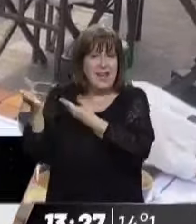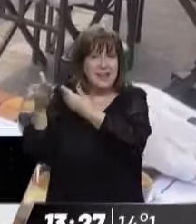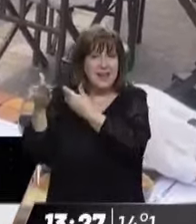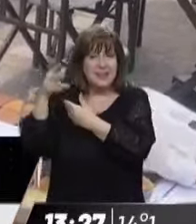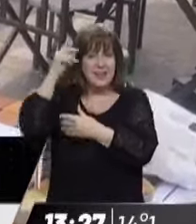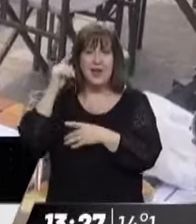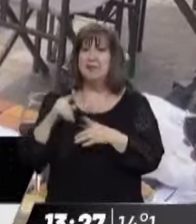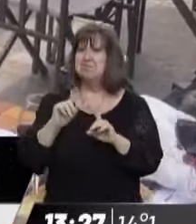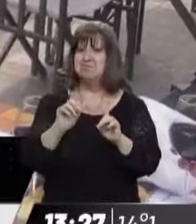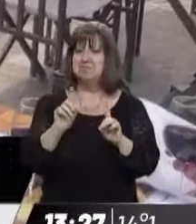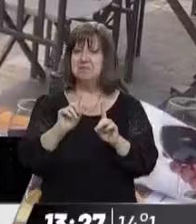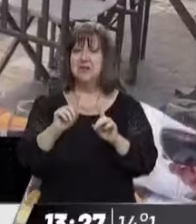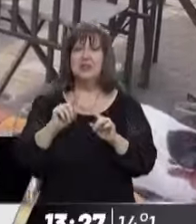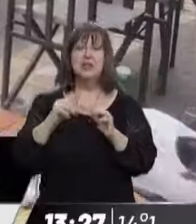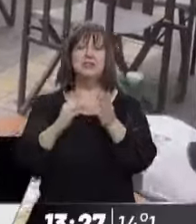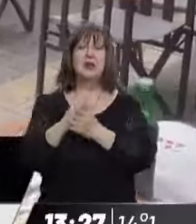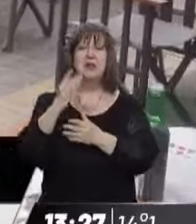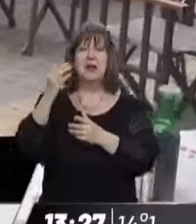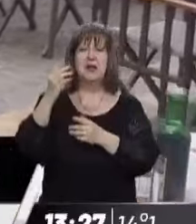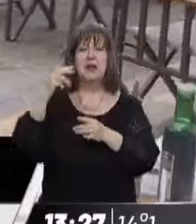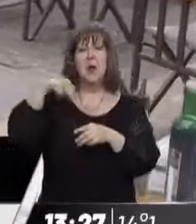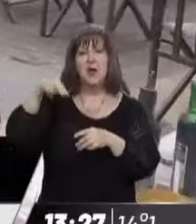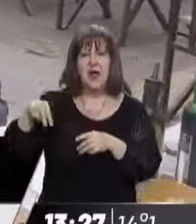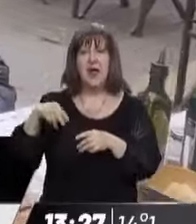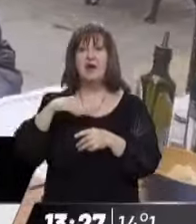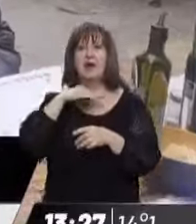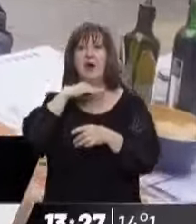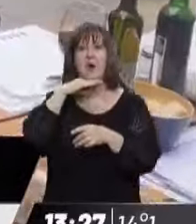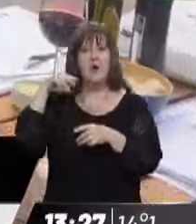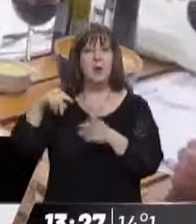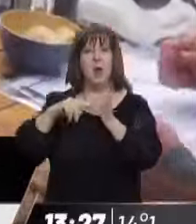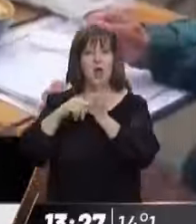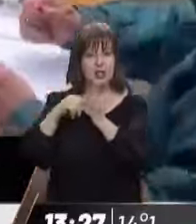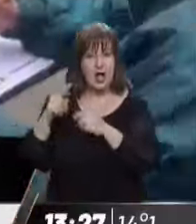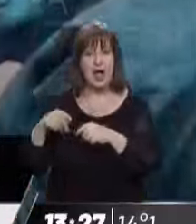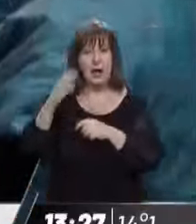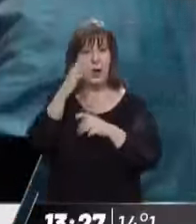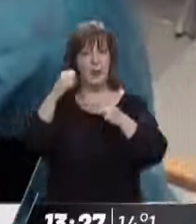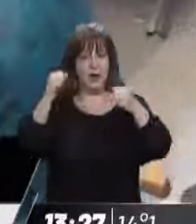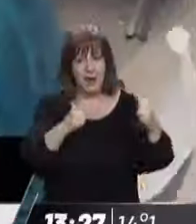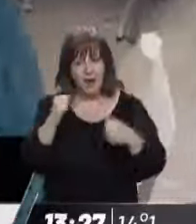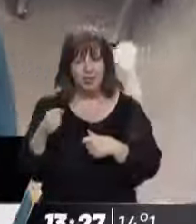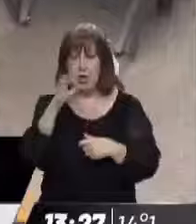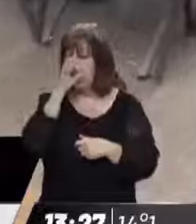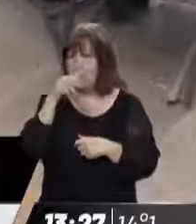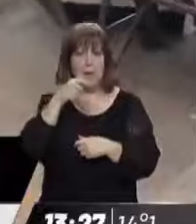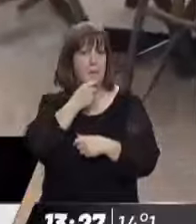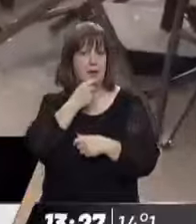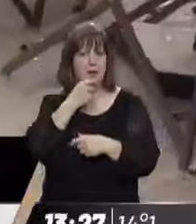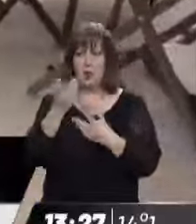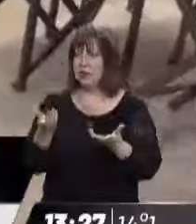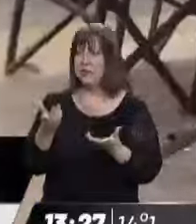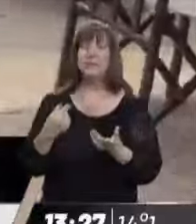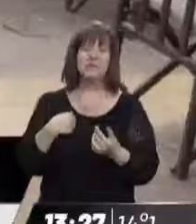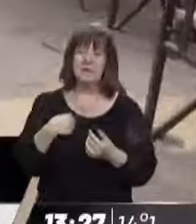Mendoza? Siempre he estado por el otro lado, por San Martín, Neuquén, Junín y Bariloche, por ese lado había estado. ¿Qué te parece la